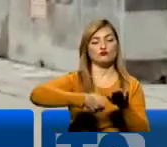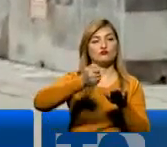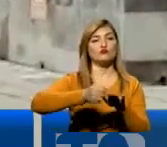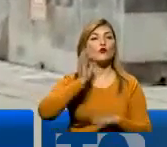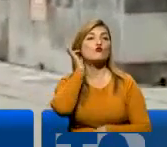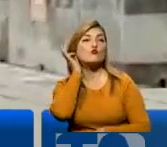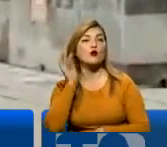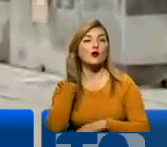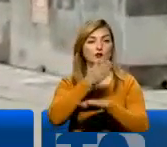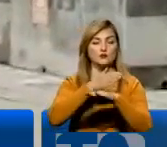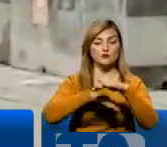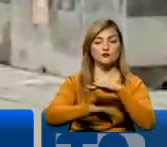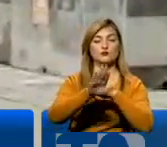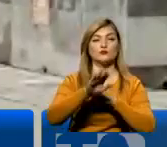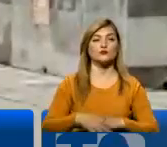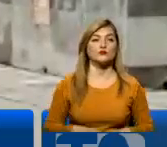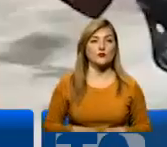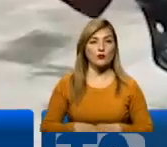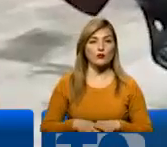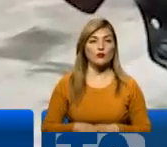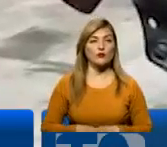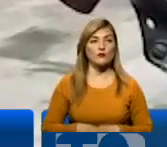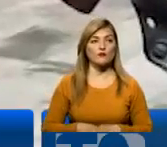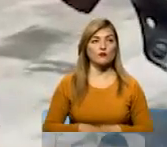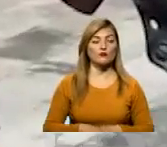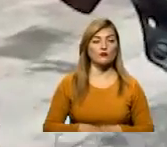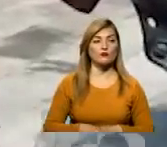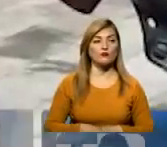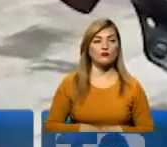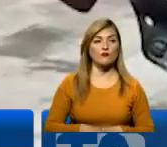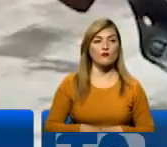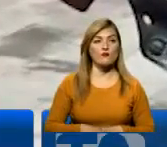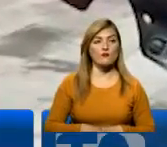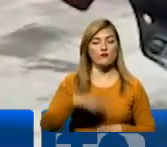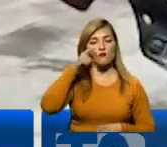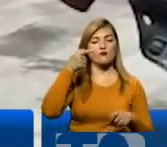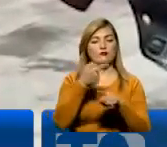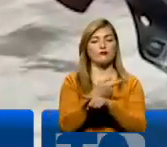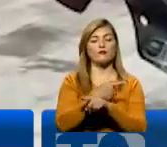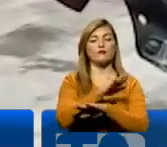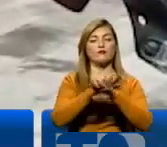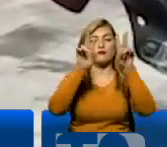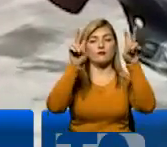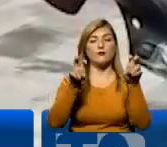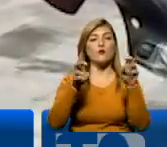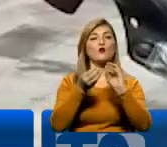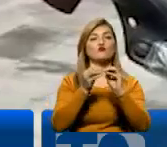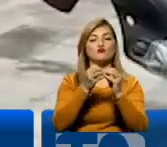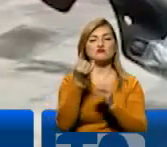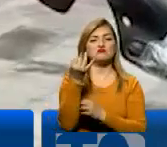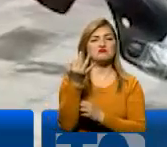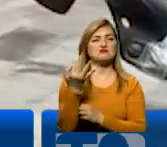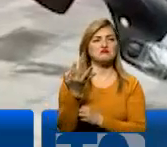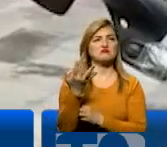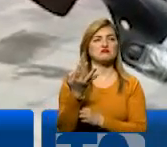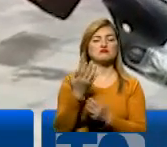Sol Larrea antes de ingresar a esta diligencia. Fiscalía ha sido inconcordante en el tema de números, a pesar de que estamos hablando de un